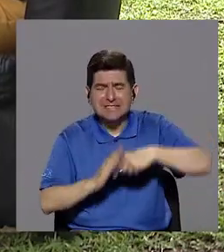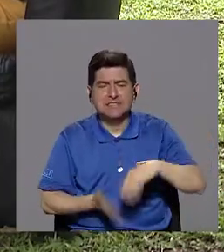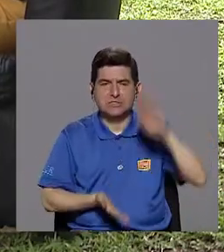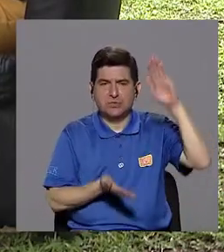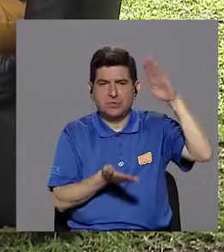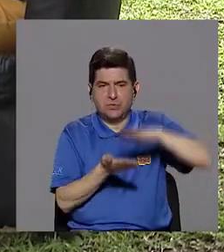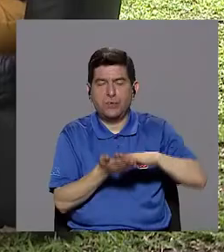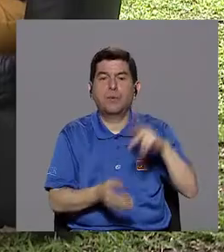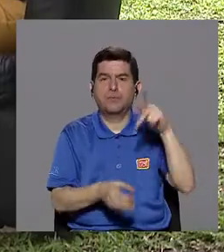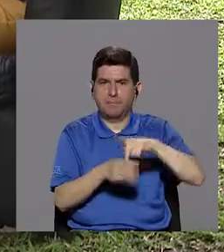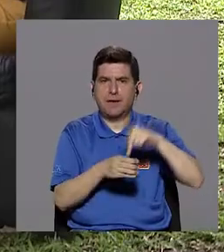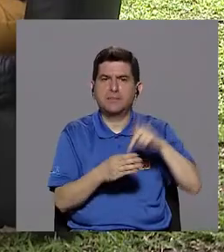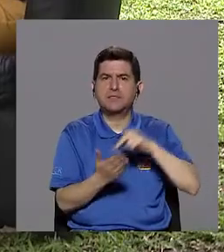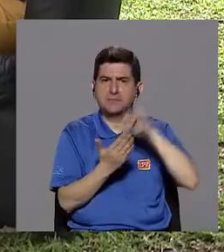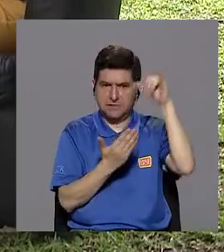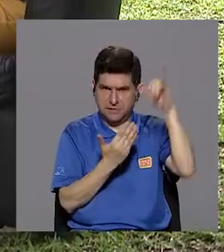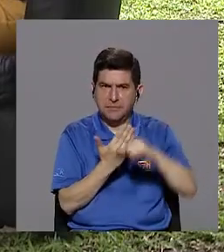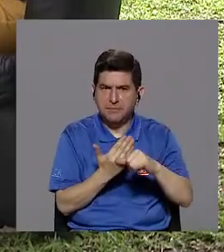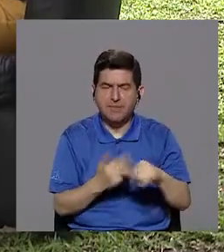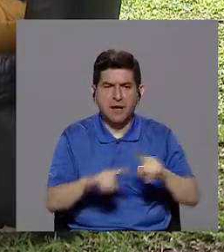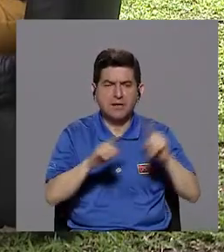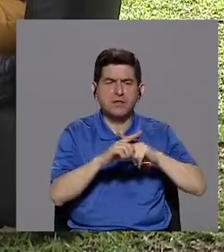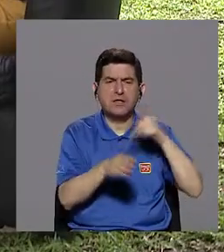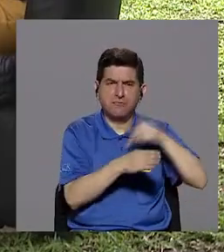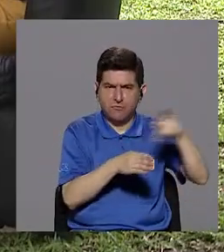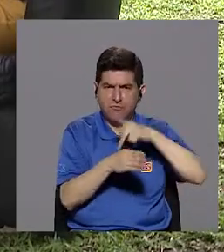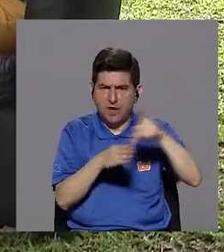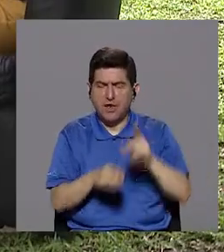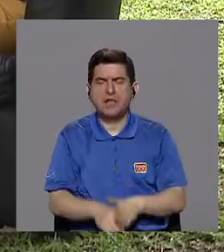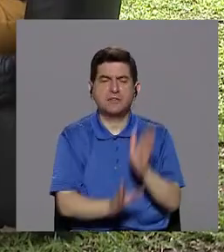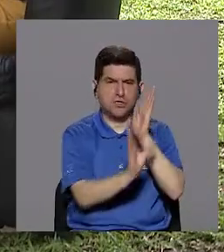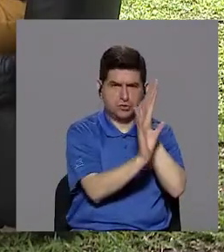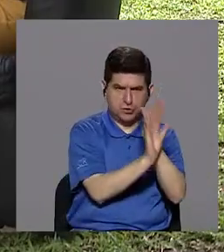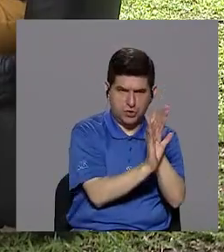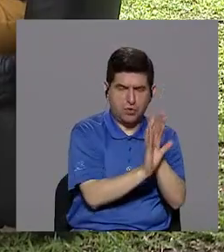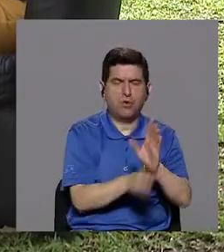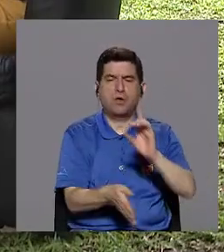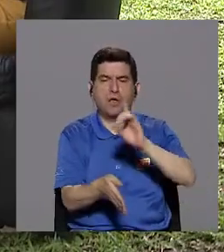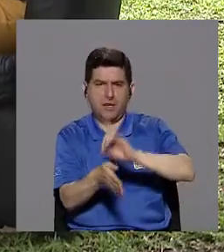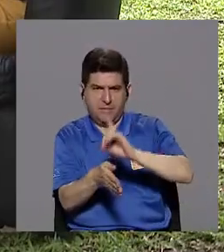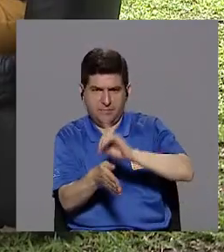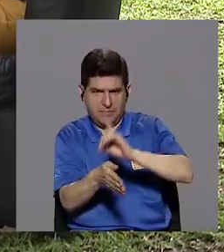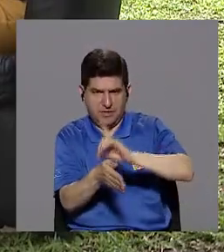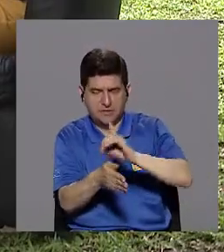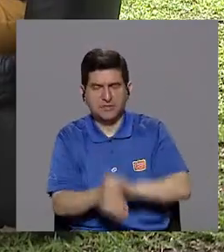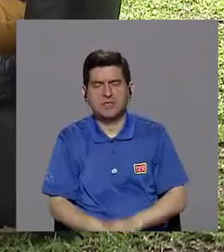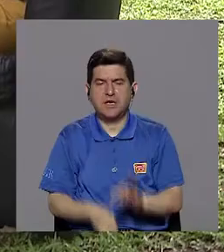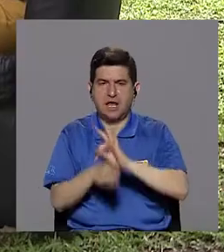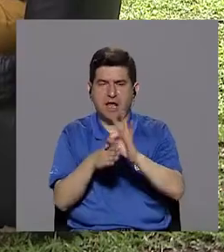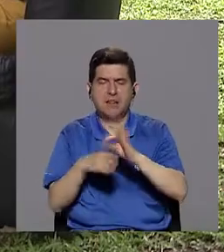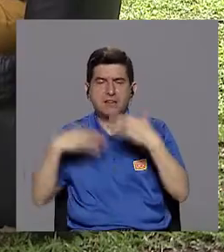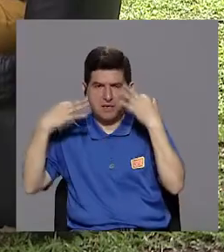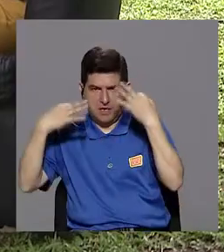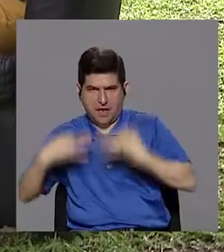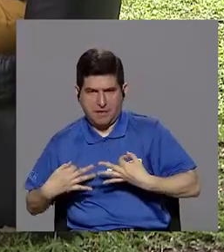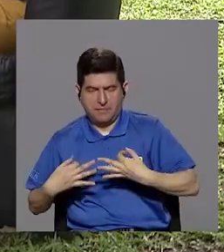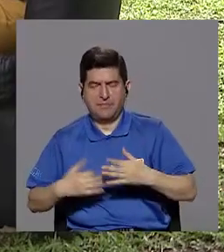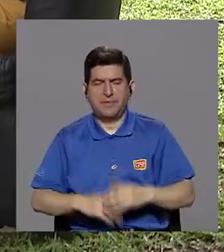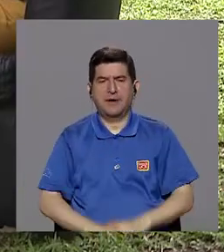proyecto participan diferentes profesionales, psicología, medicina, terapia